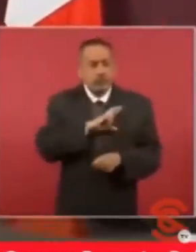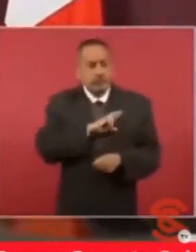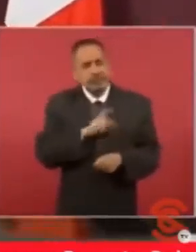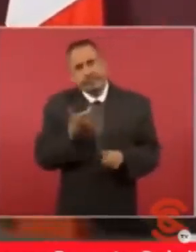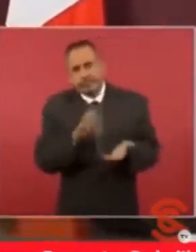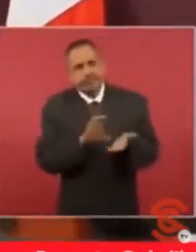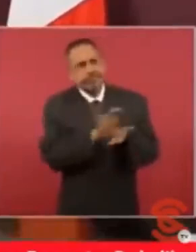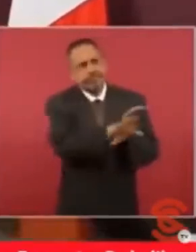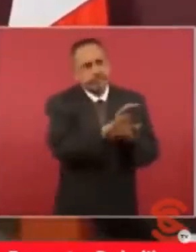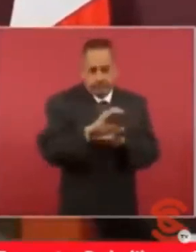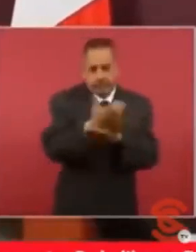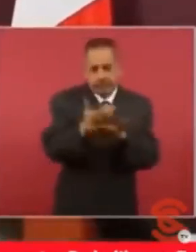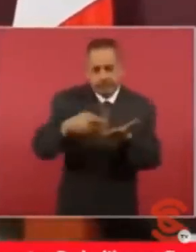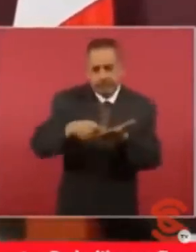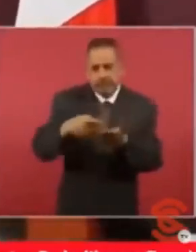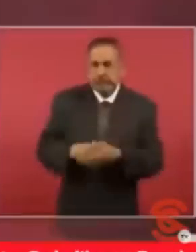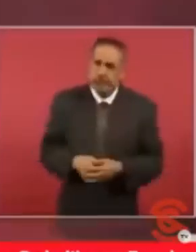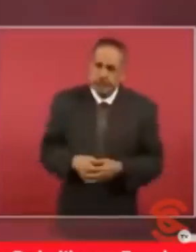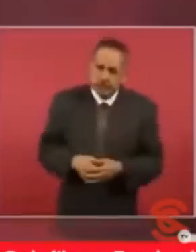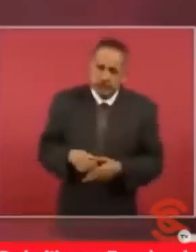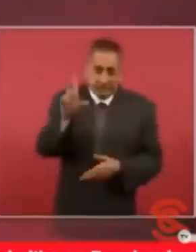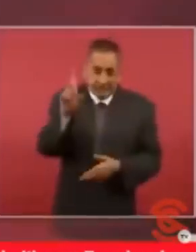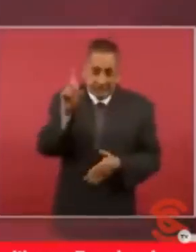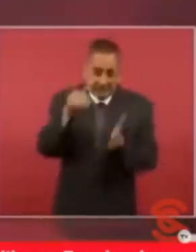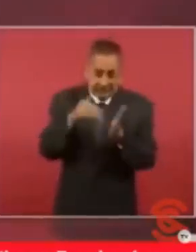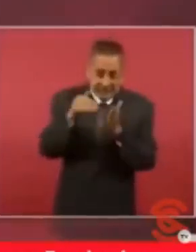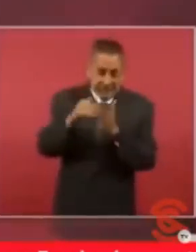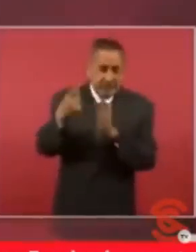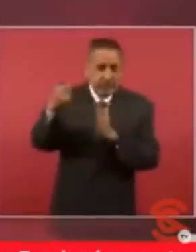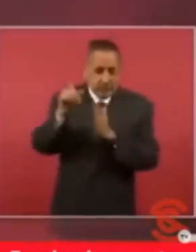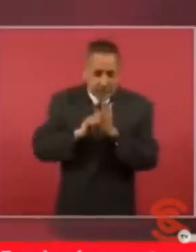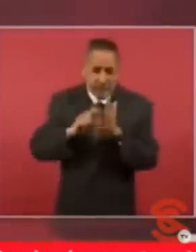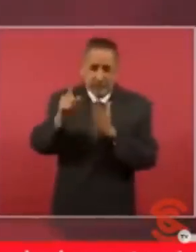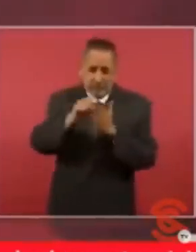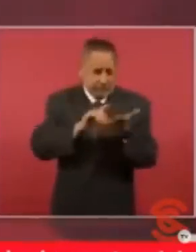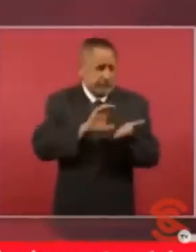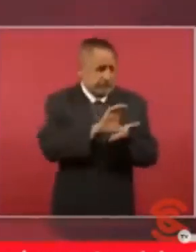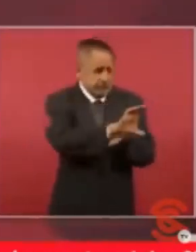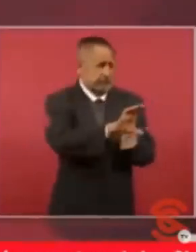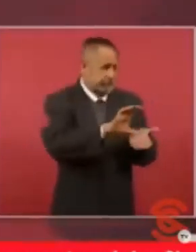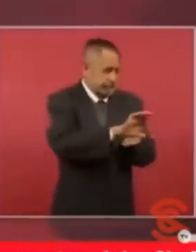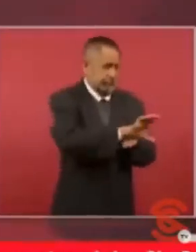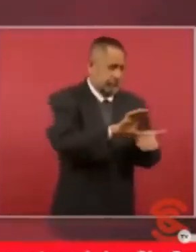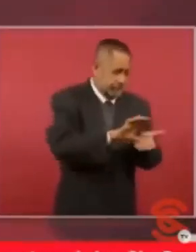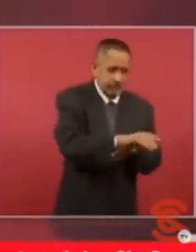porque así quedaron los contratos. 30 millones de pesos mensuales,